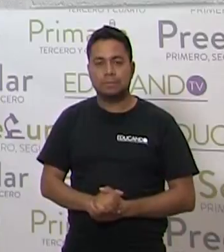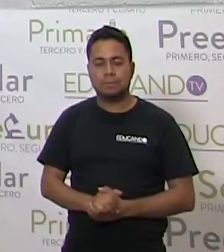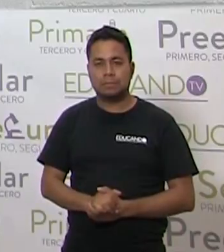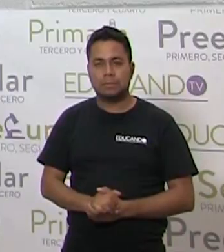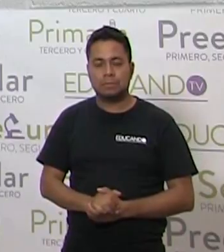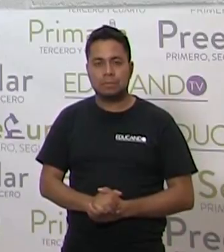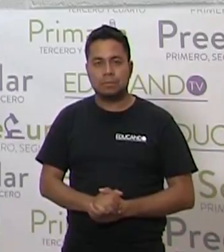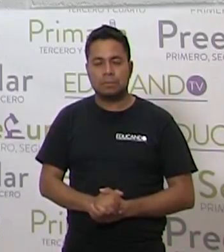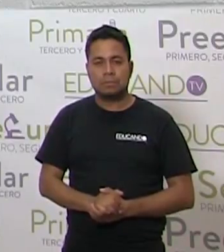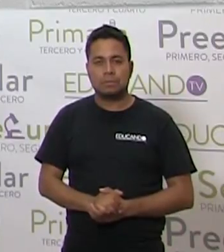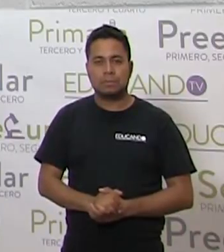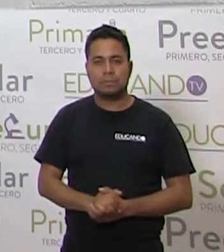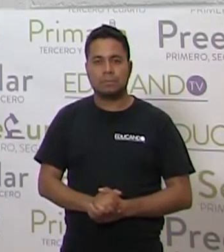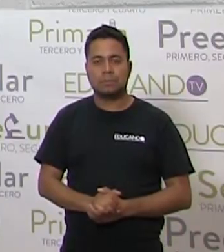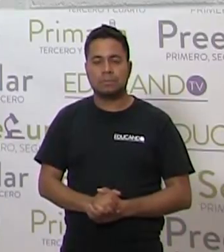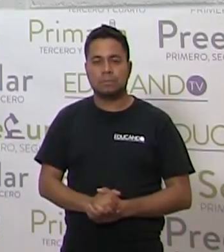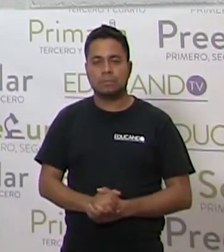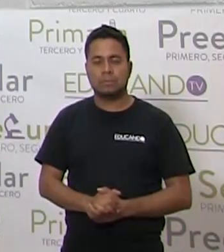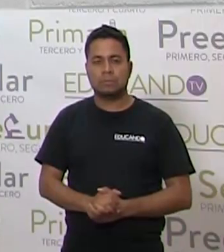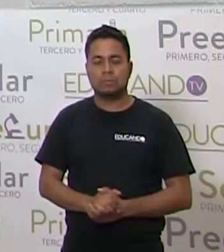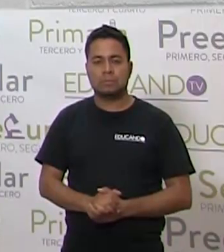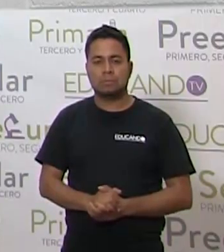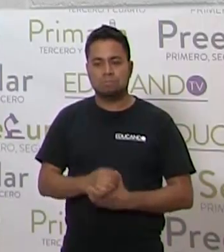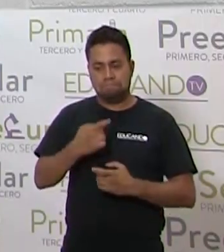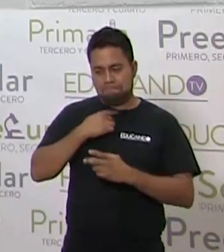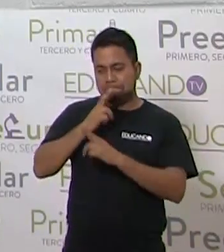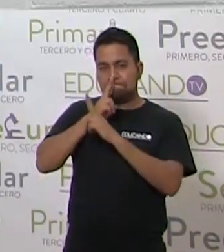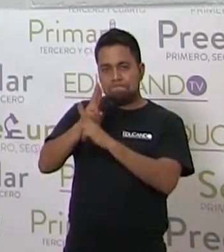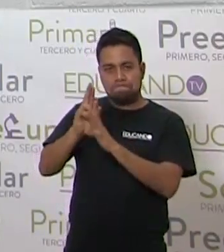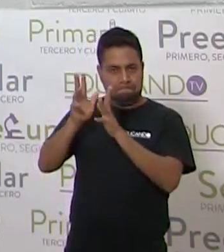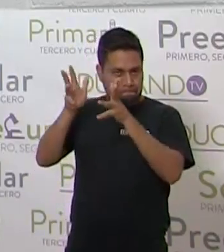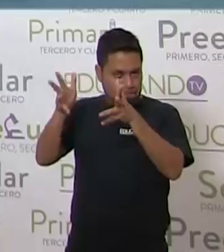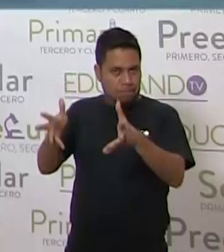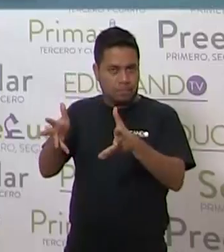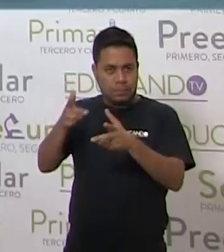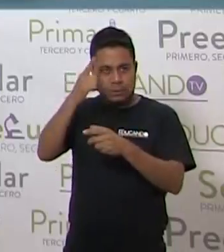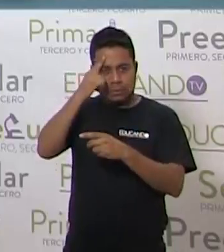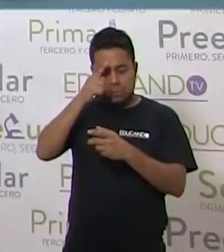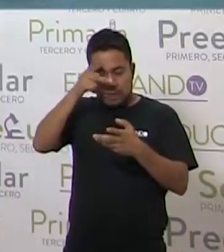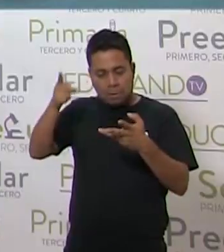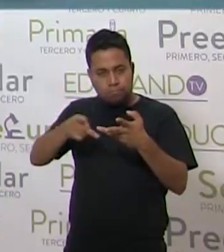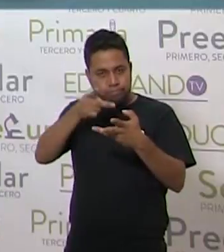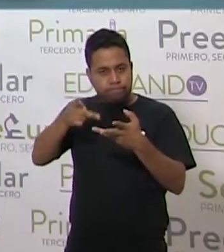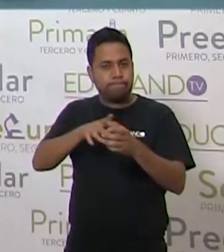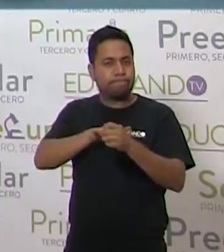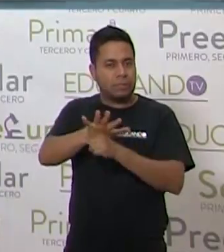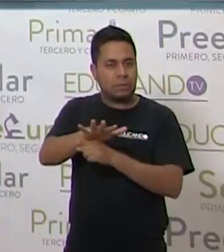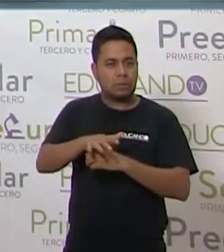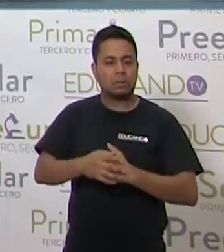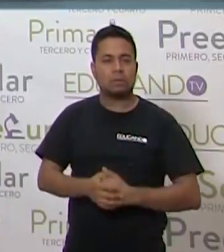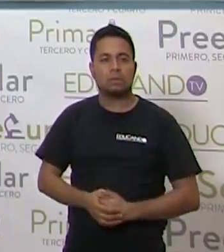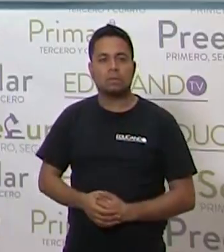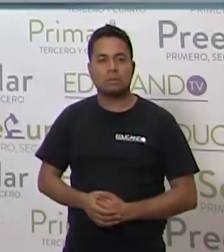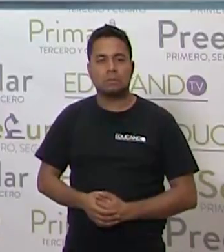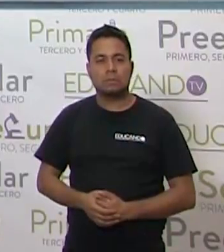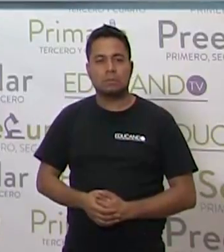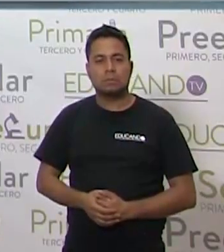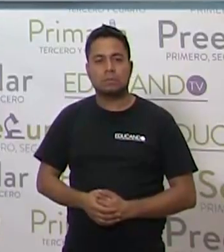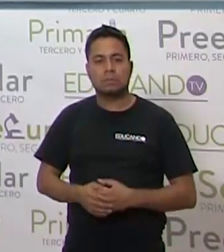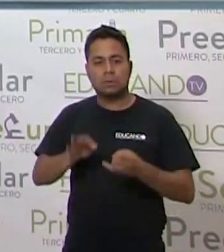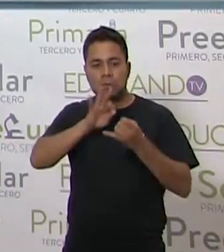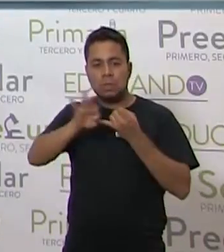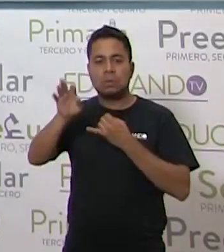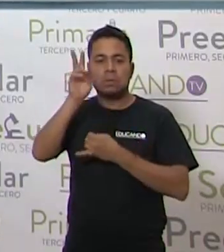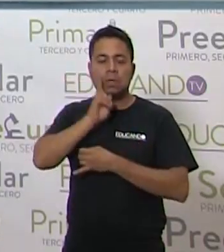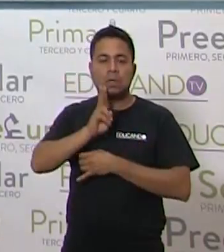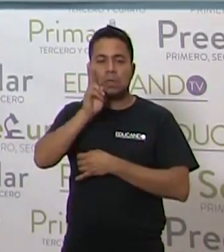paletas Ya dimos respuesta a la siguiente pregunta vamos a la última